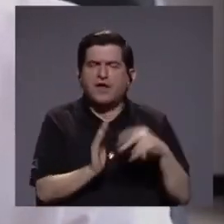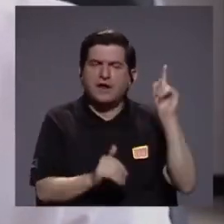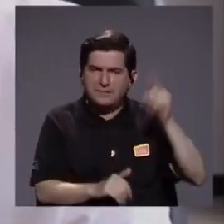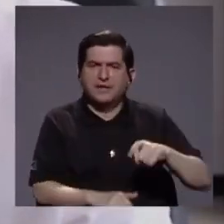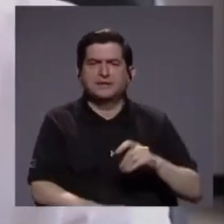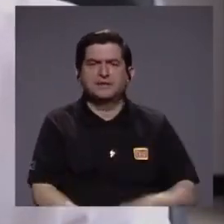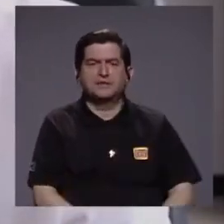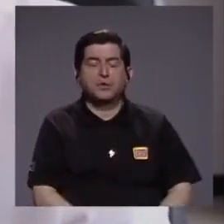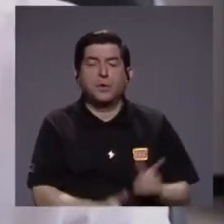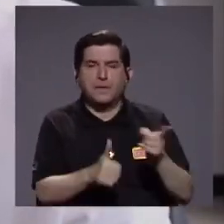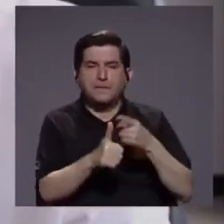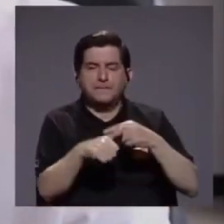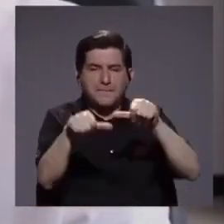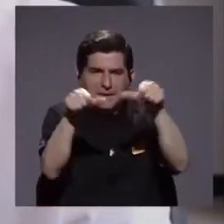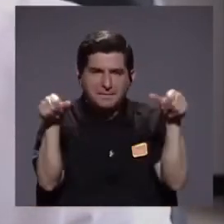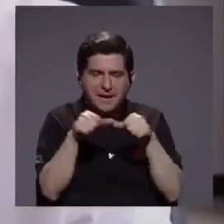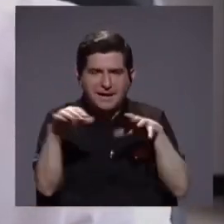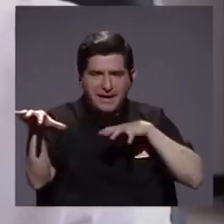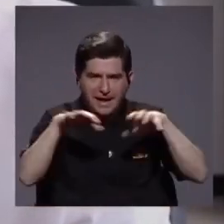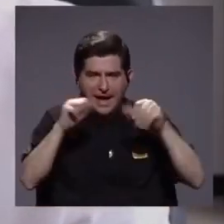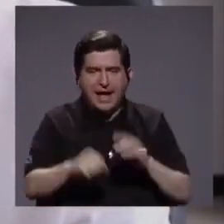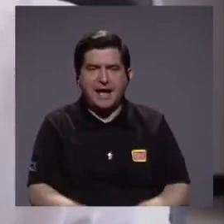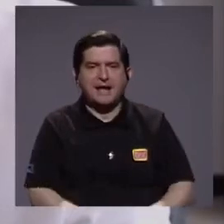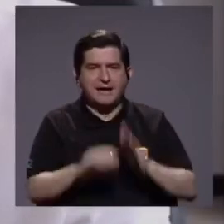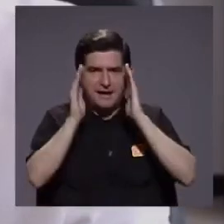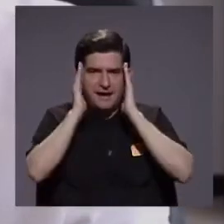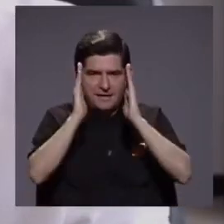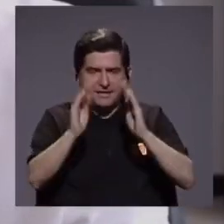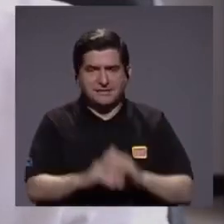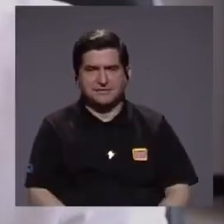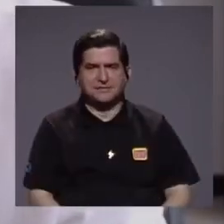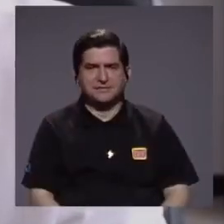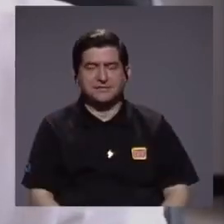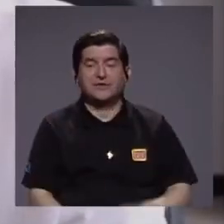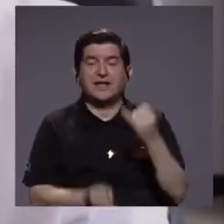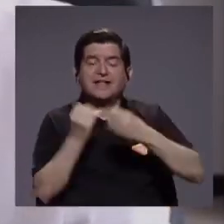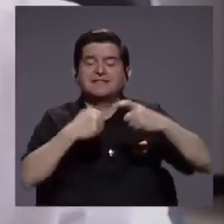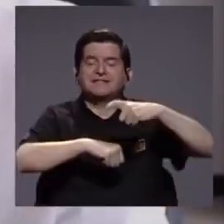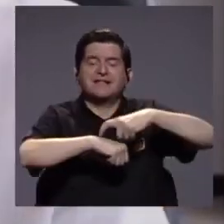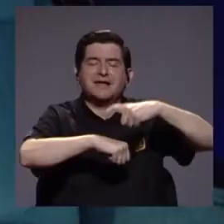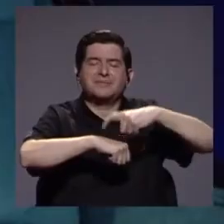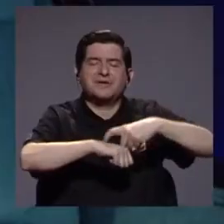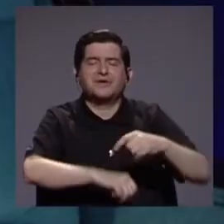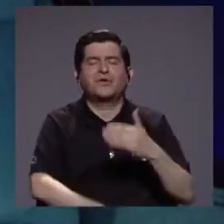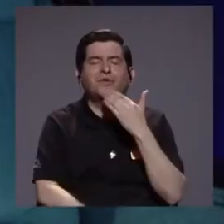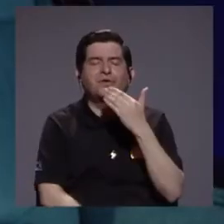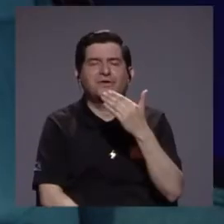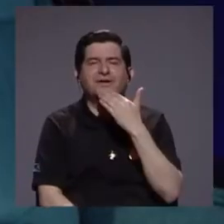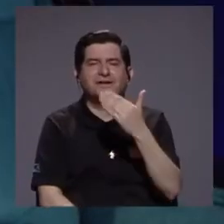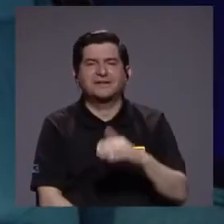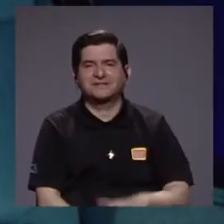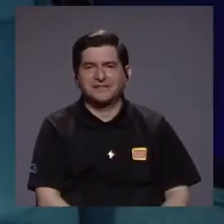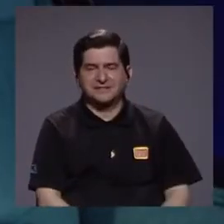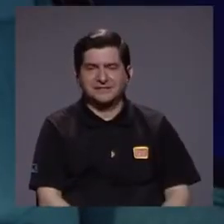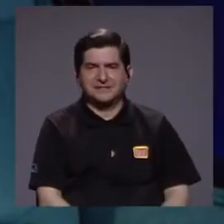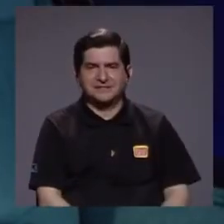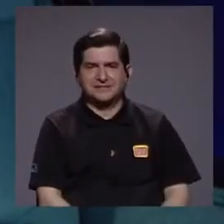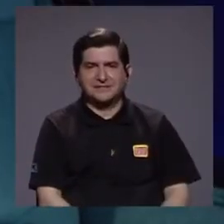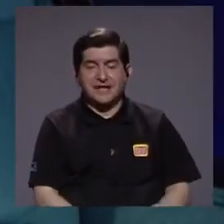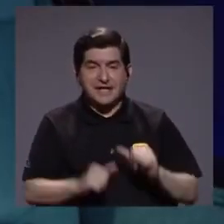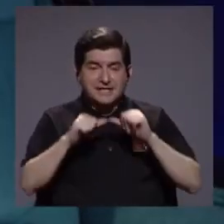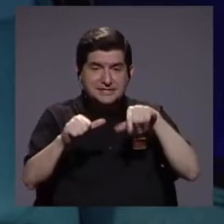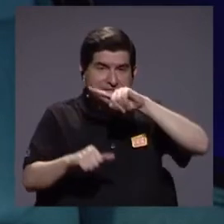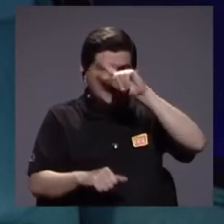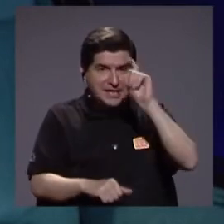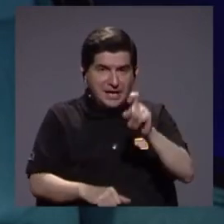duda. Ese es el primer campo de acción que debe atenderse. Por una sola madre, yo doy todo. Muchas gracias. Continuamos con